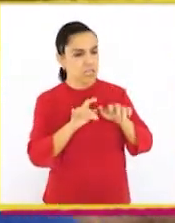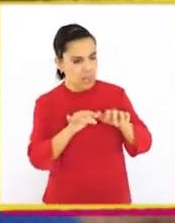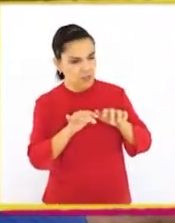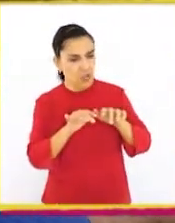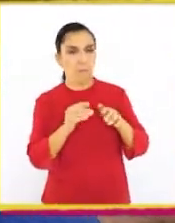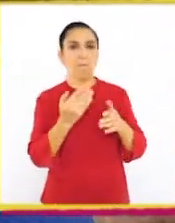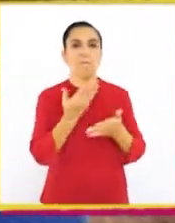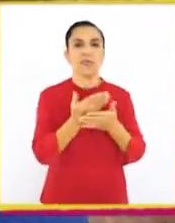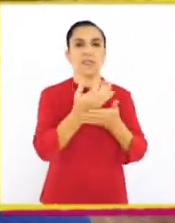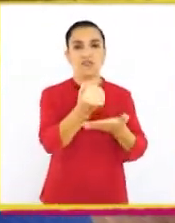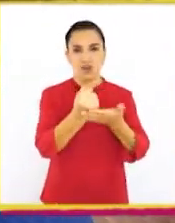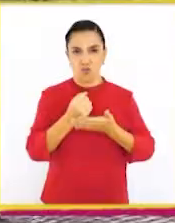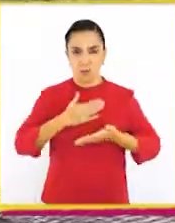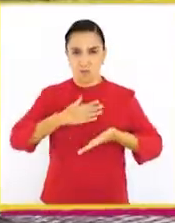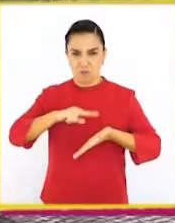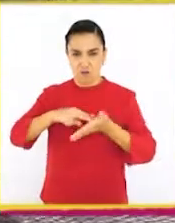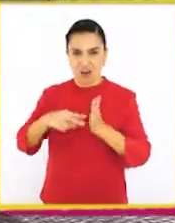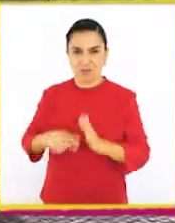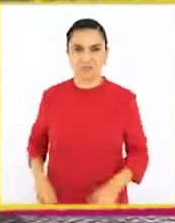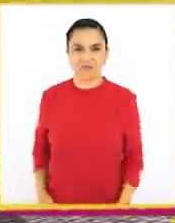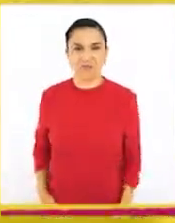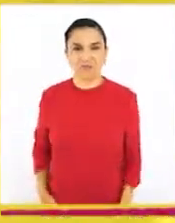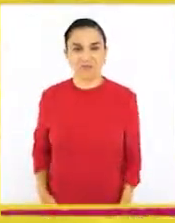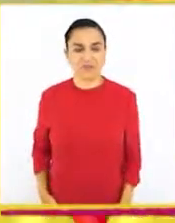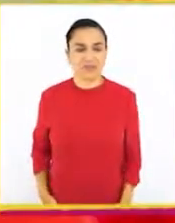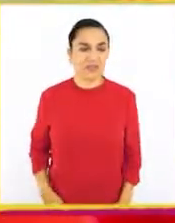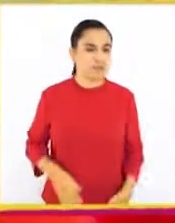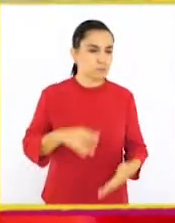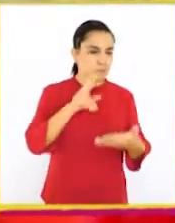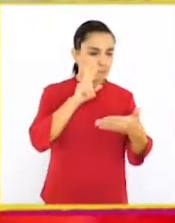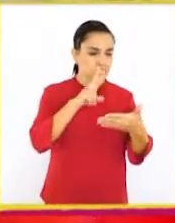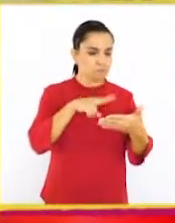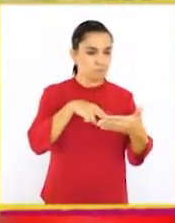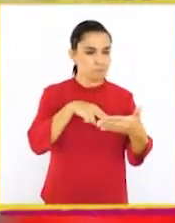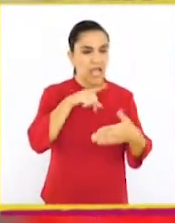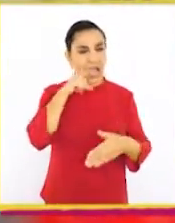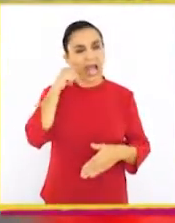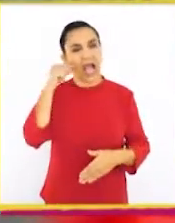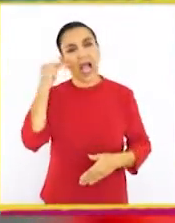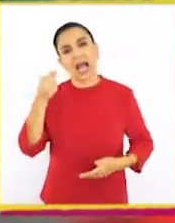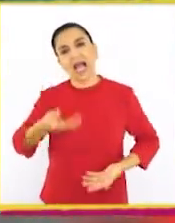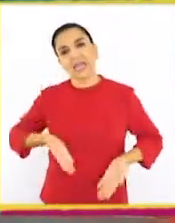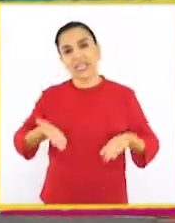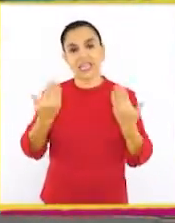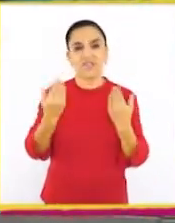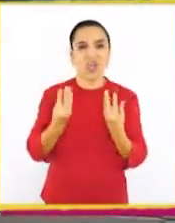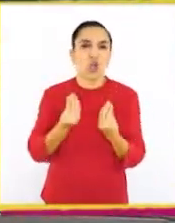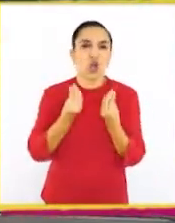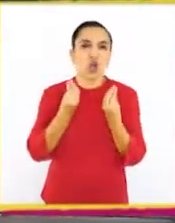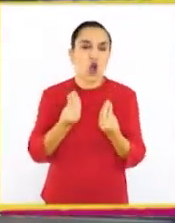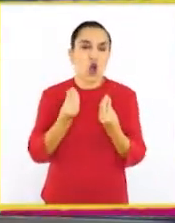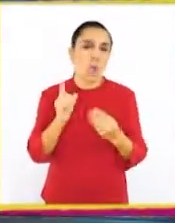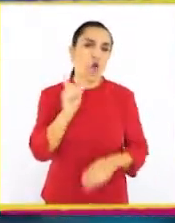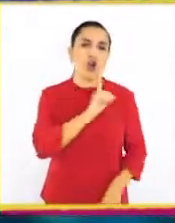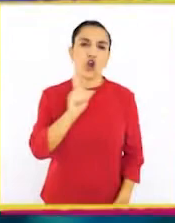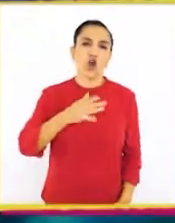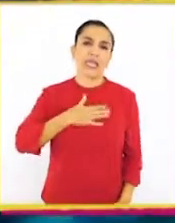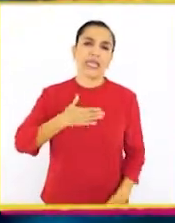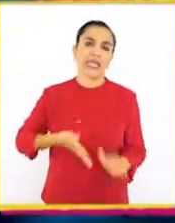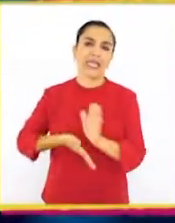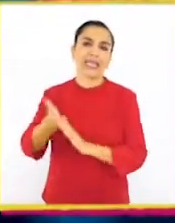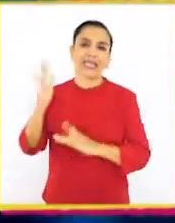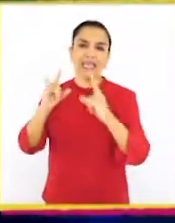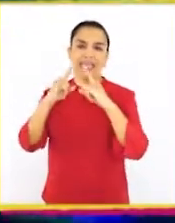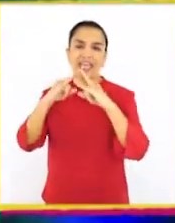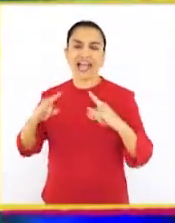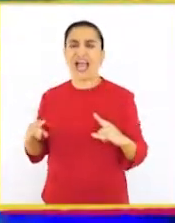escribiré para que me ayude con mi problema. ¡Ay, no, este Aref! ¿Cómo no va a querer ir